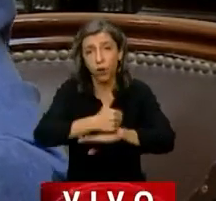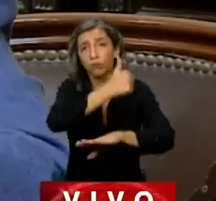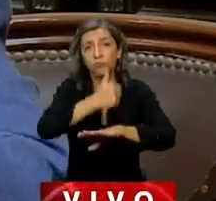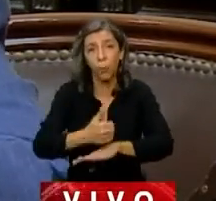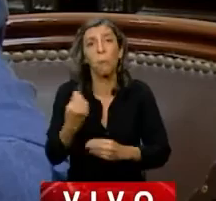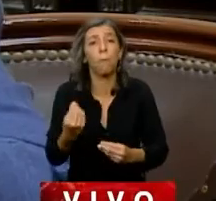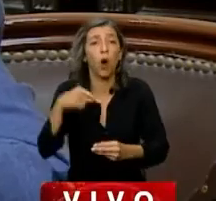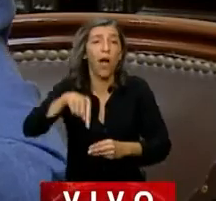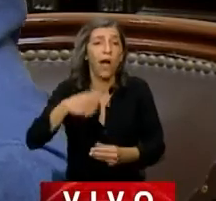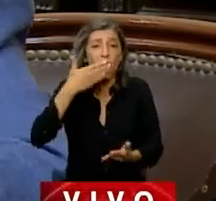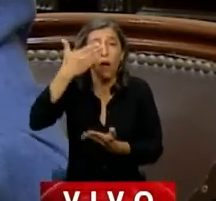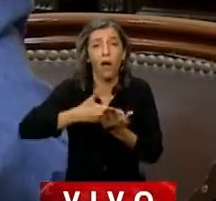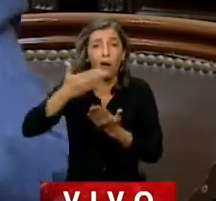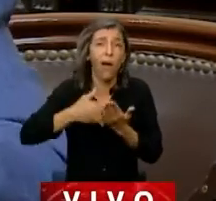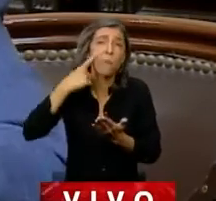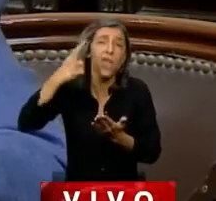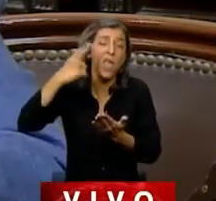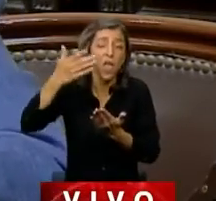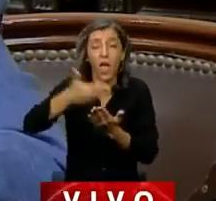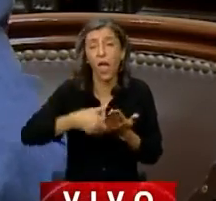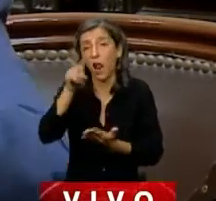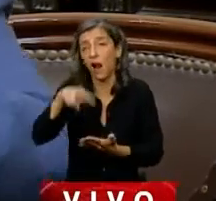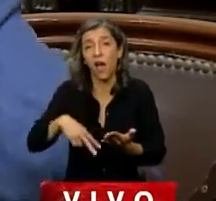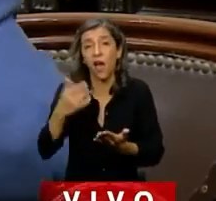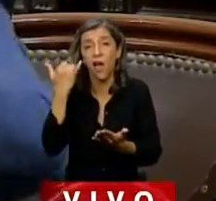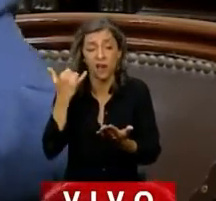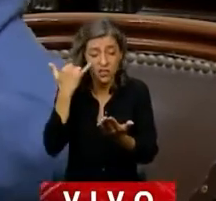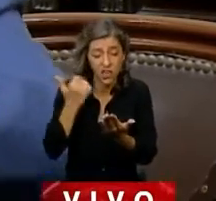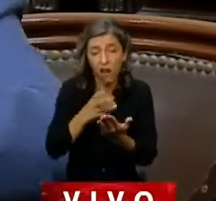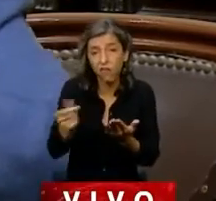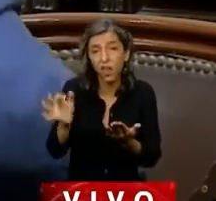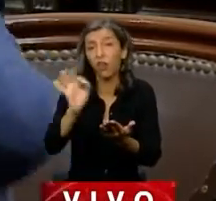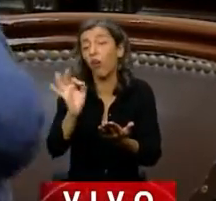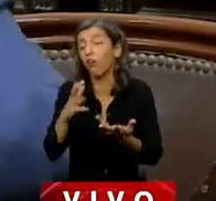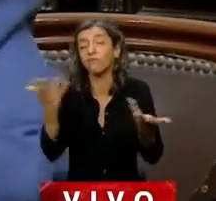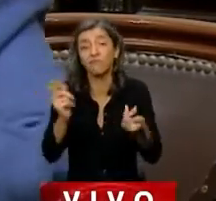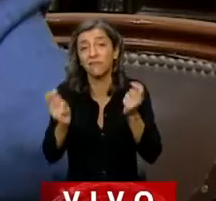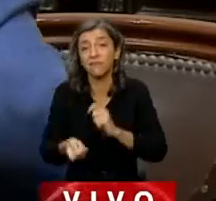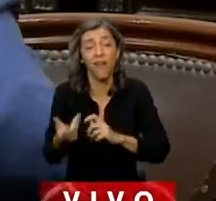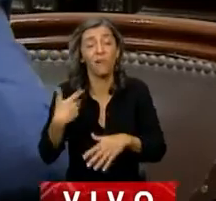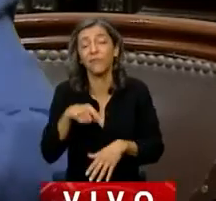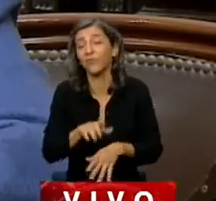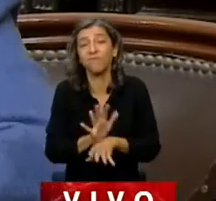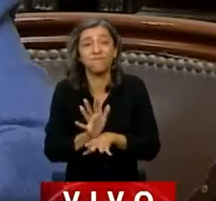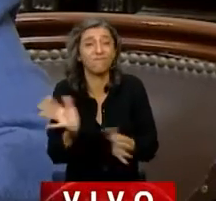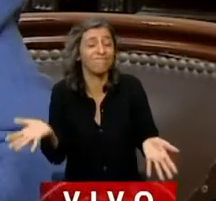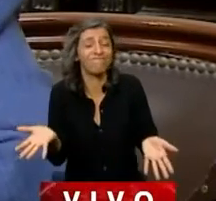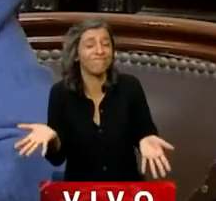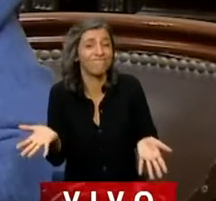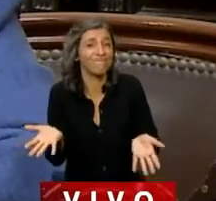respuestas que después nadie escucha ni recuerda o se hicieron extemporáneas, para que podamos ir cotejando civilizadamente, para que podamos